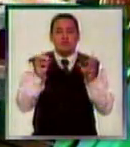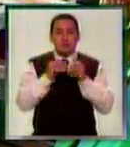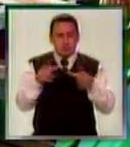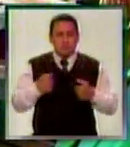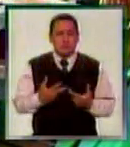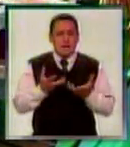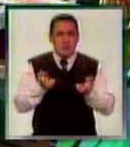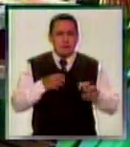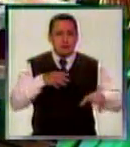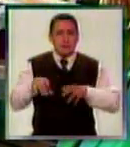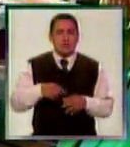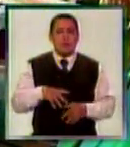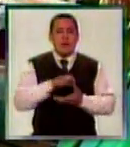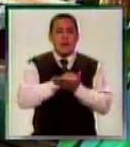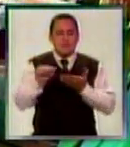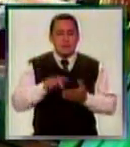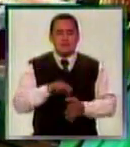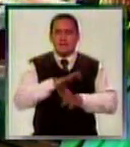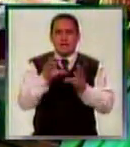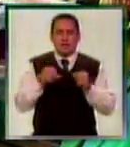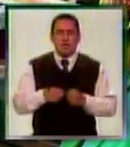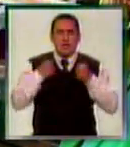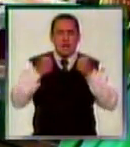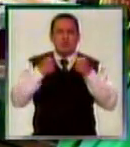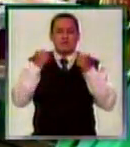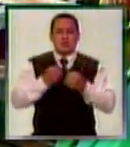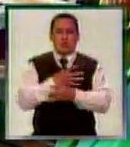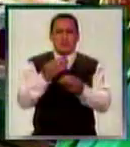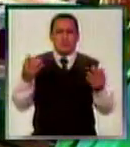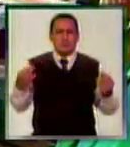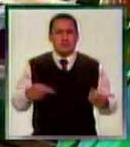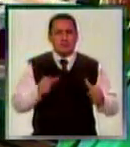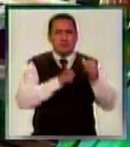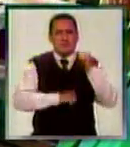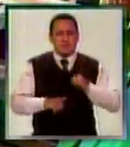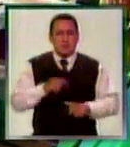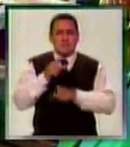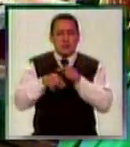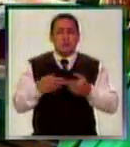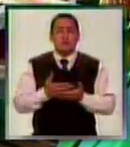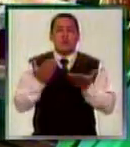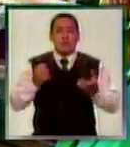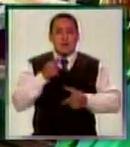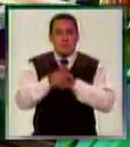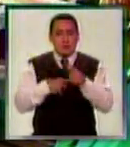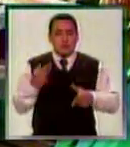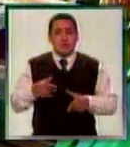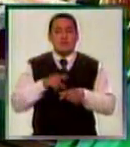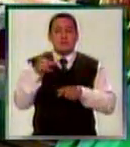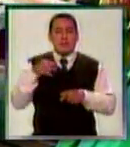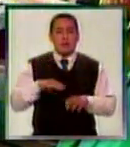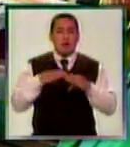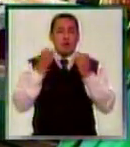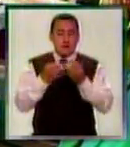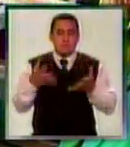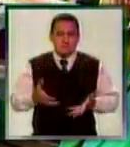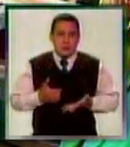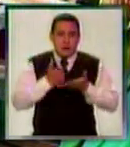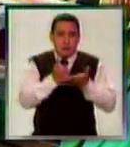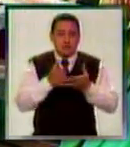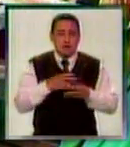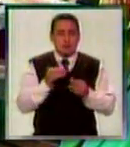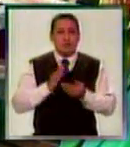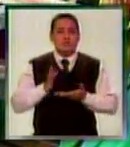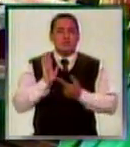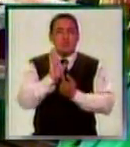pretendemos hacerlo el mes de la lucha contra la inseguridad ciudadana, donde el Congreso se tiene que poner los pantalones largos y dar una muestra